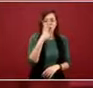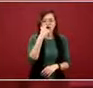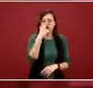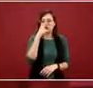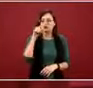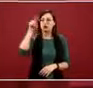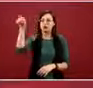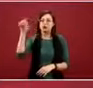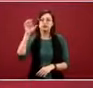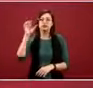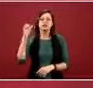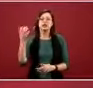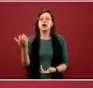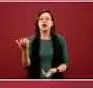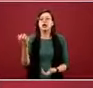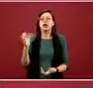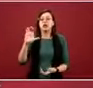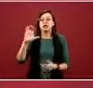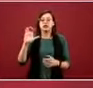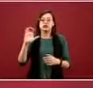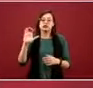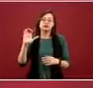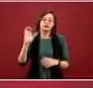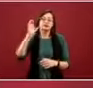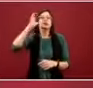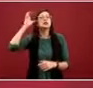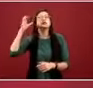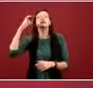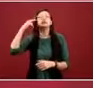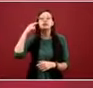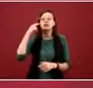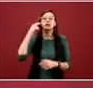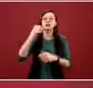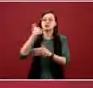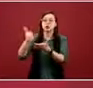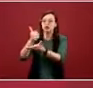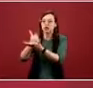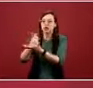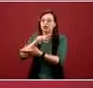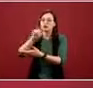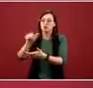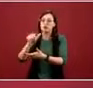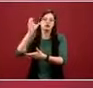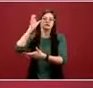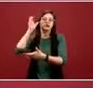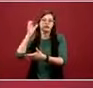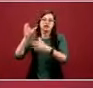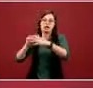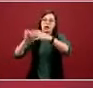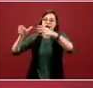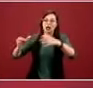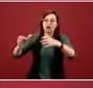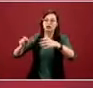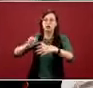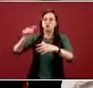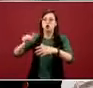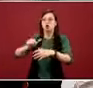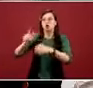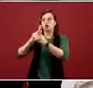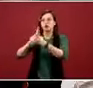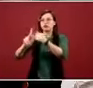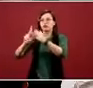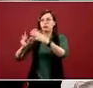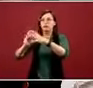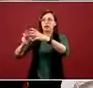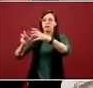Hubei, posteriormente a Asia, posteriormente a una lista de 7 países, posteriormente a cualquiera de esos países más los de Europa. En